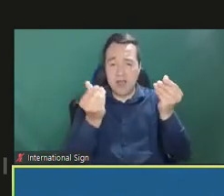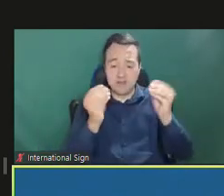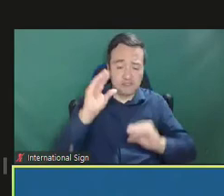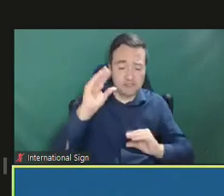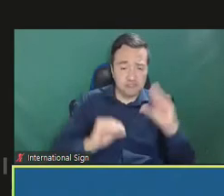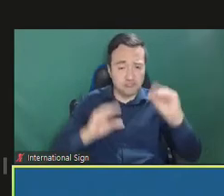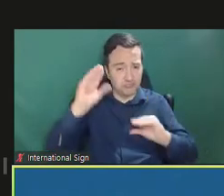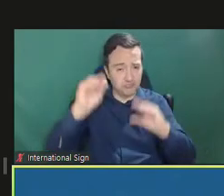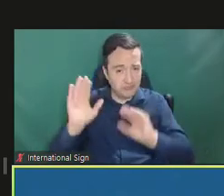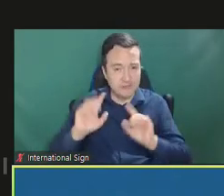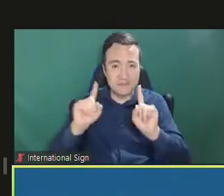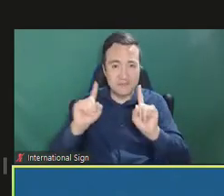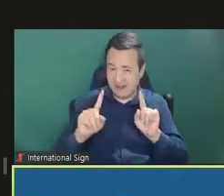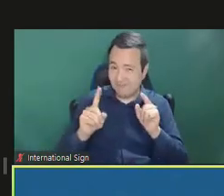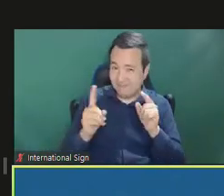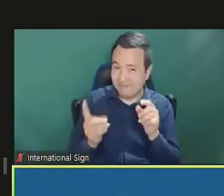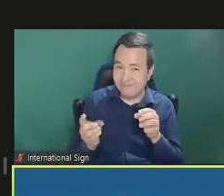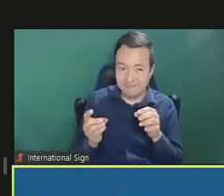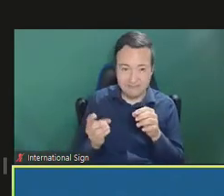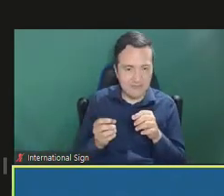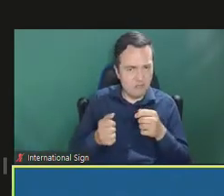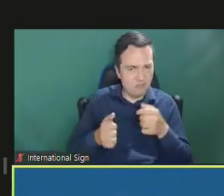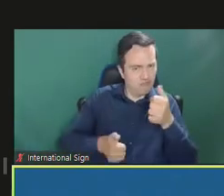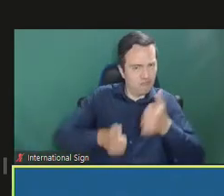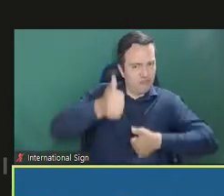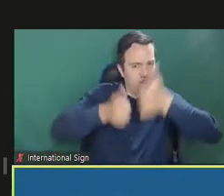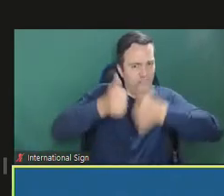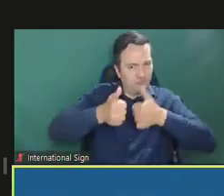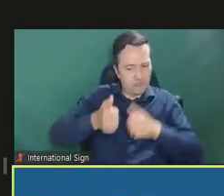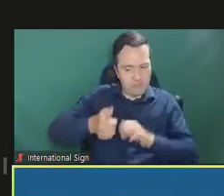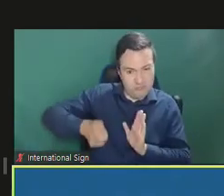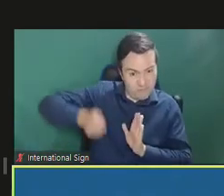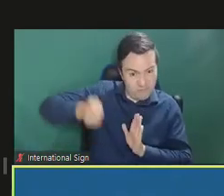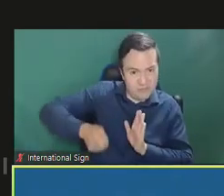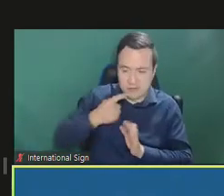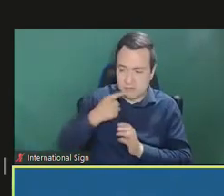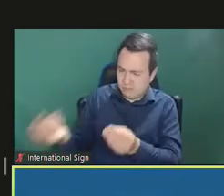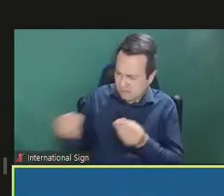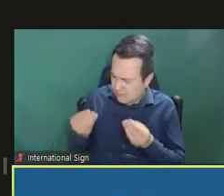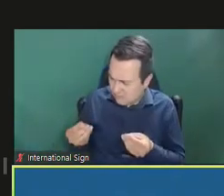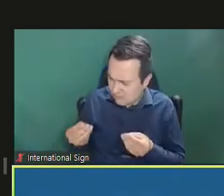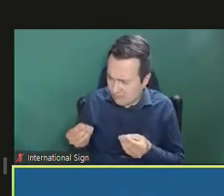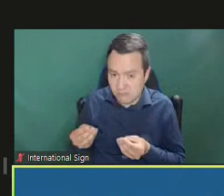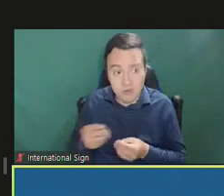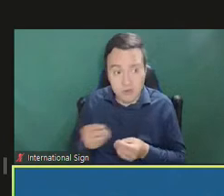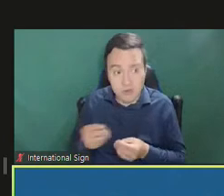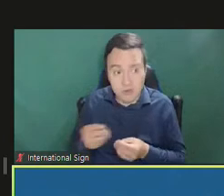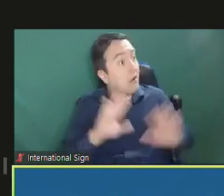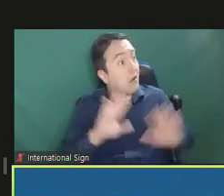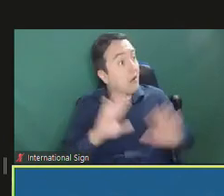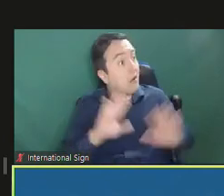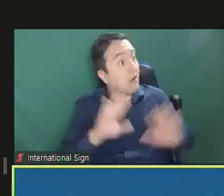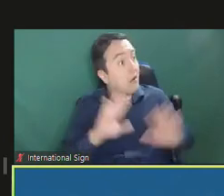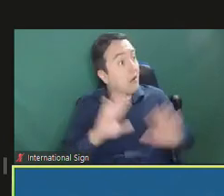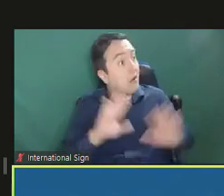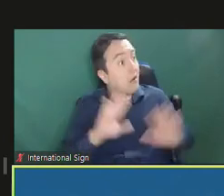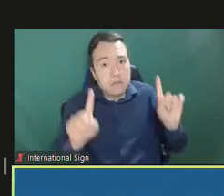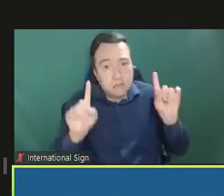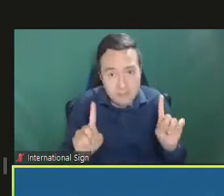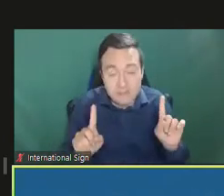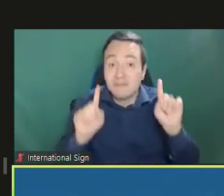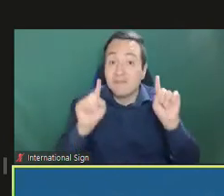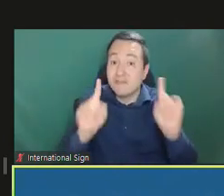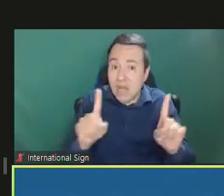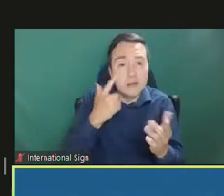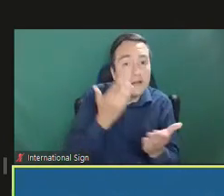rechazó esa impugnación diciendo que si bien las expresiones sociales deben ser a partir de las